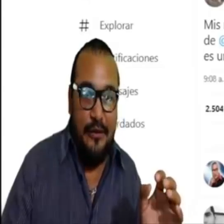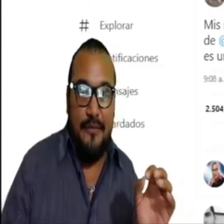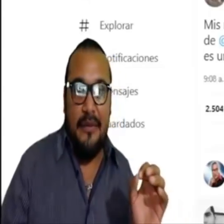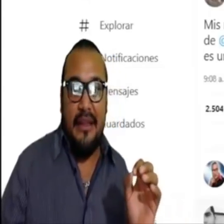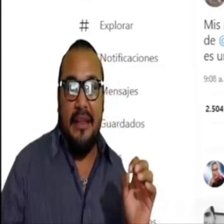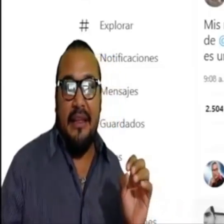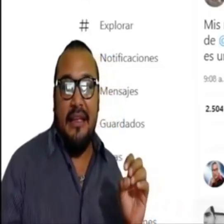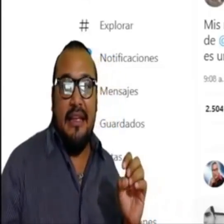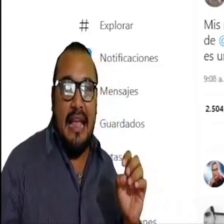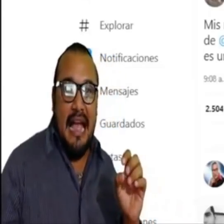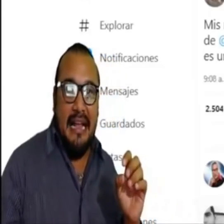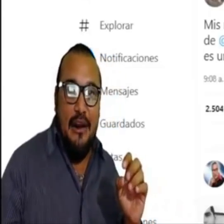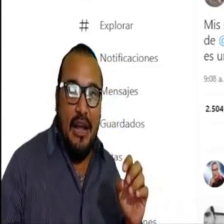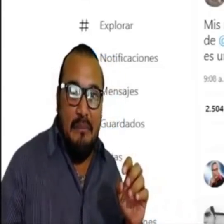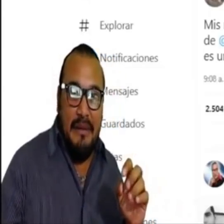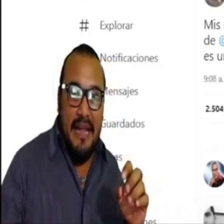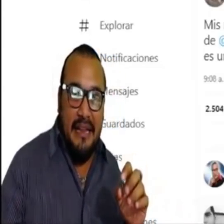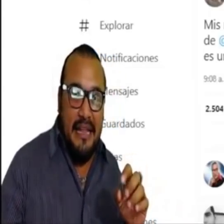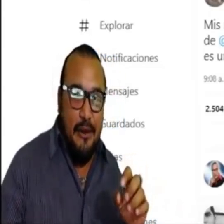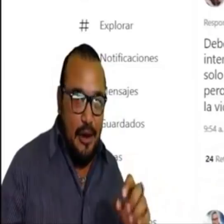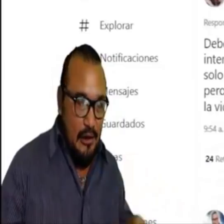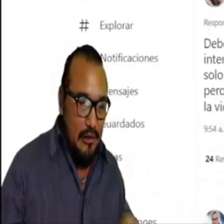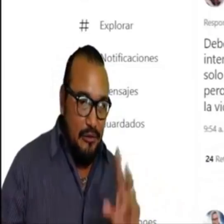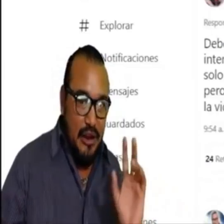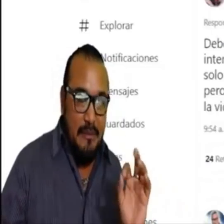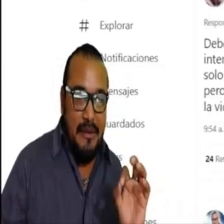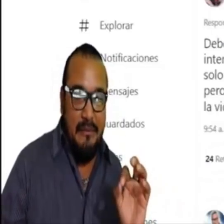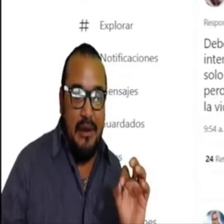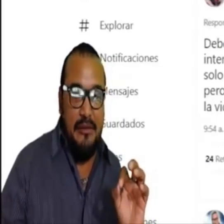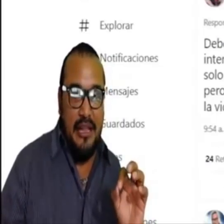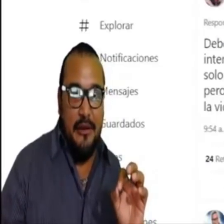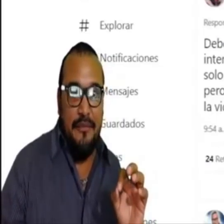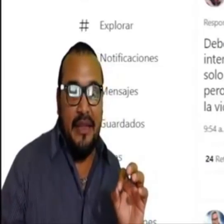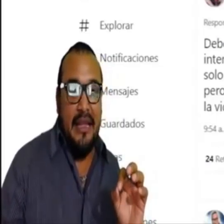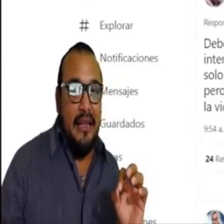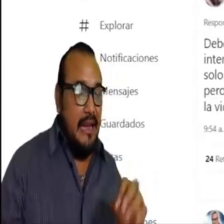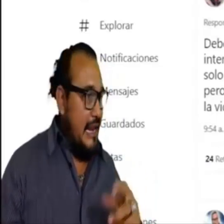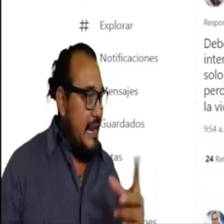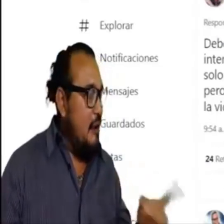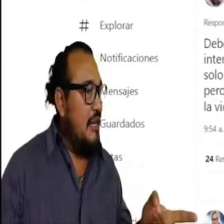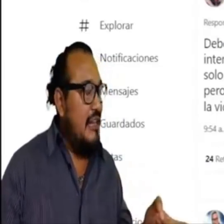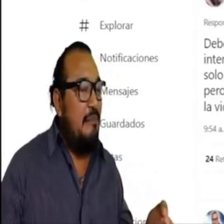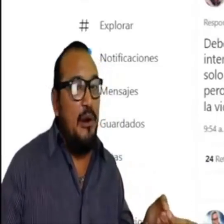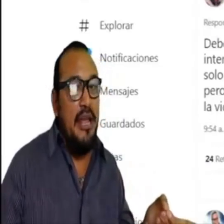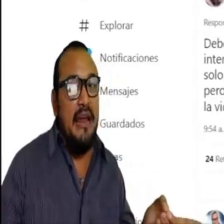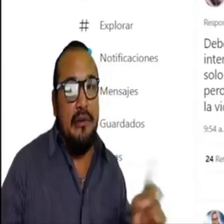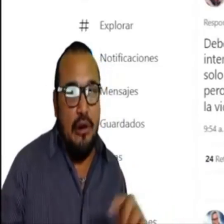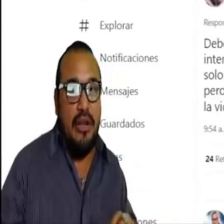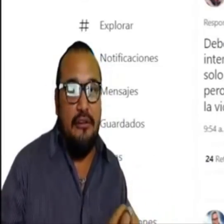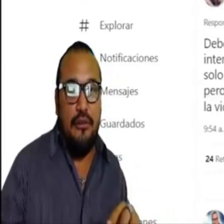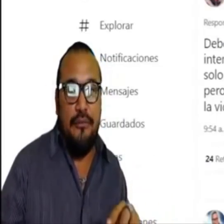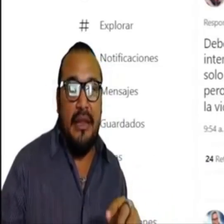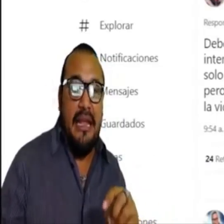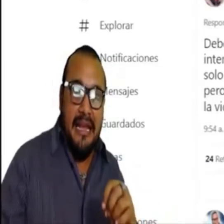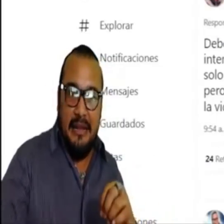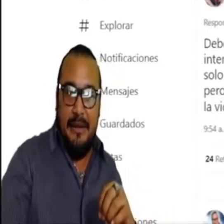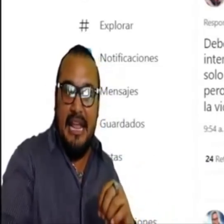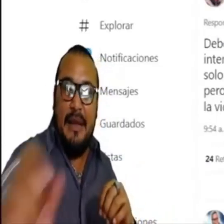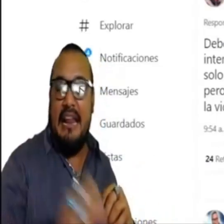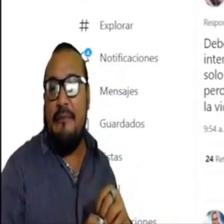latinos aquí lo que el presidente dijo y lo escucharon al principio del vídeo que la quiere contratar pero ella no quiso